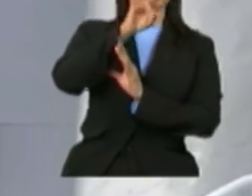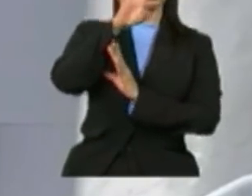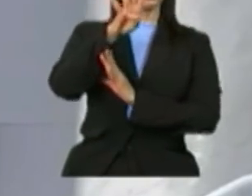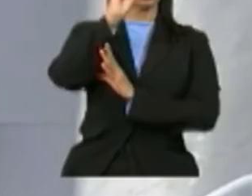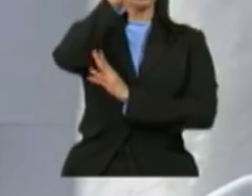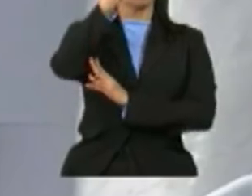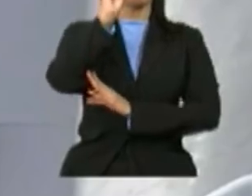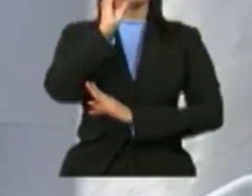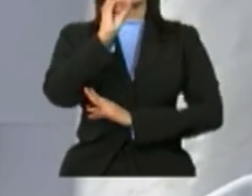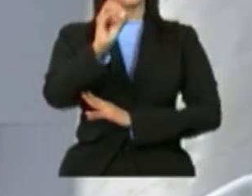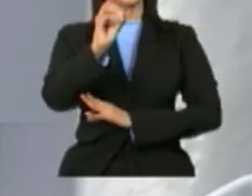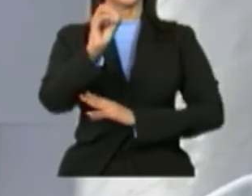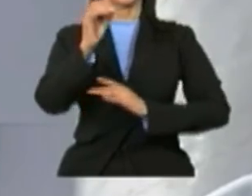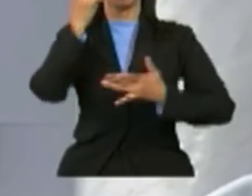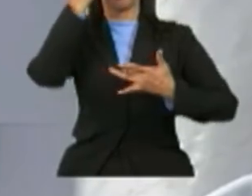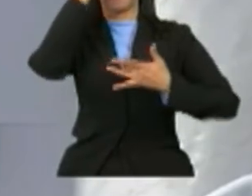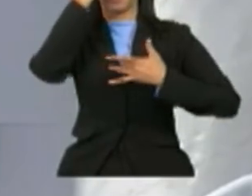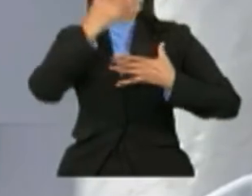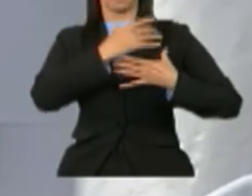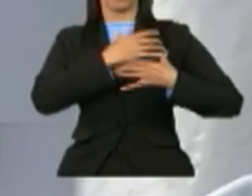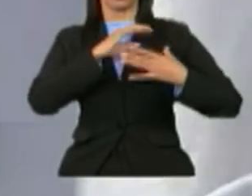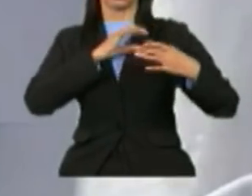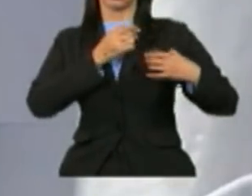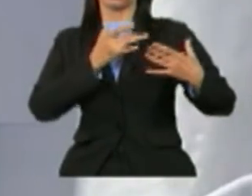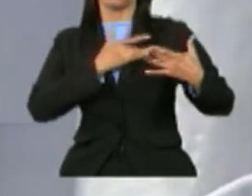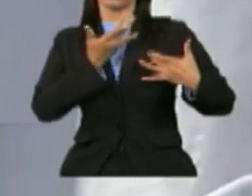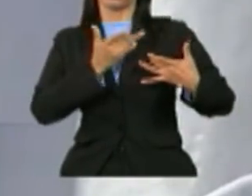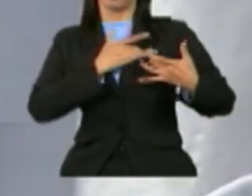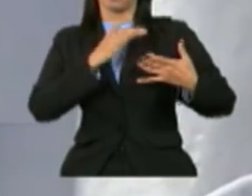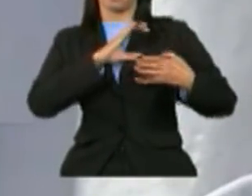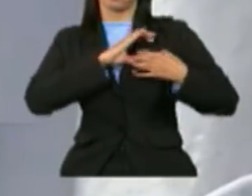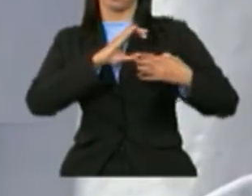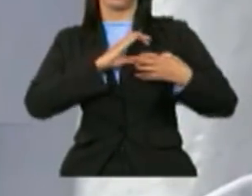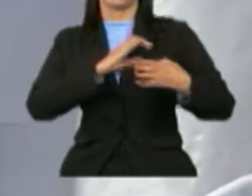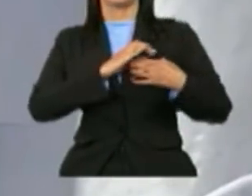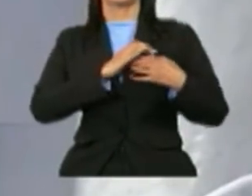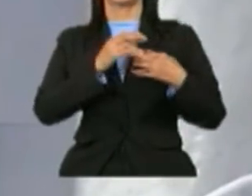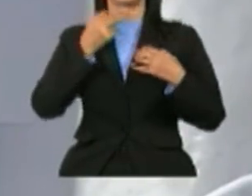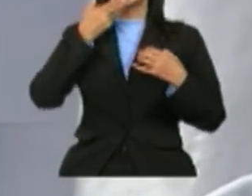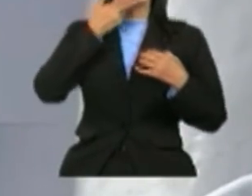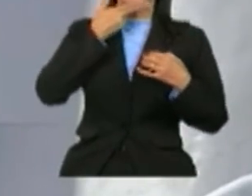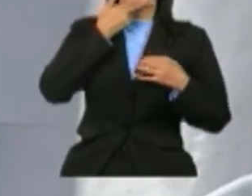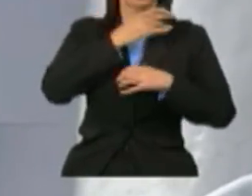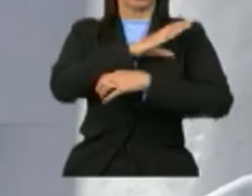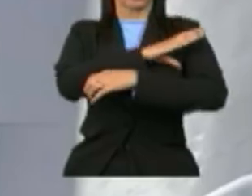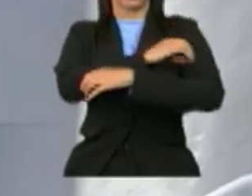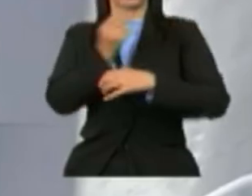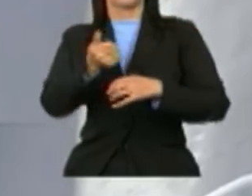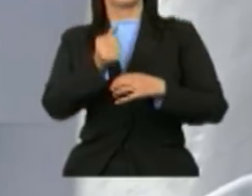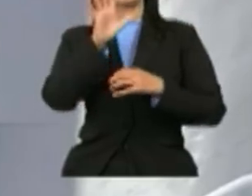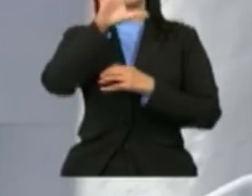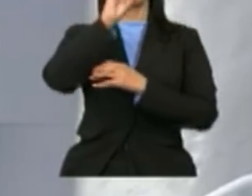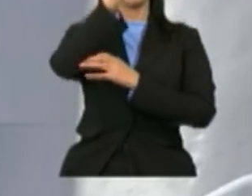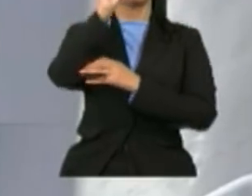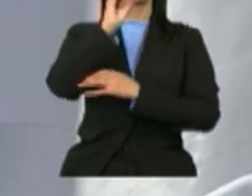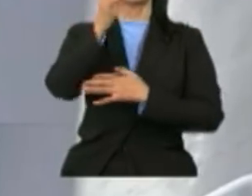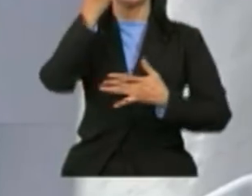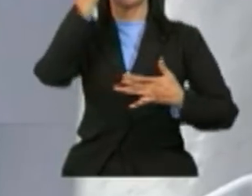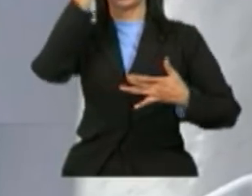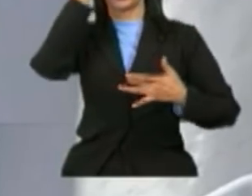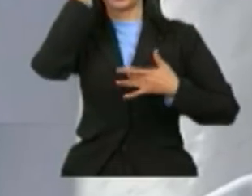25% tenían hipertensión arterial, 20% diabetes mellitus y